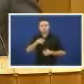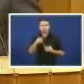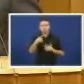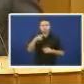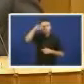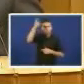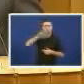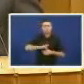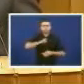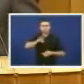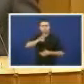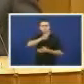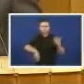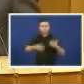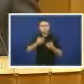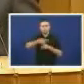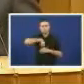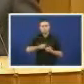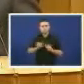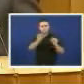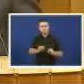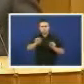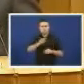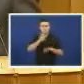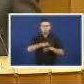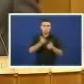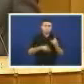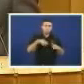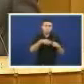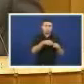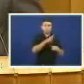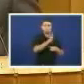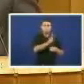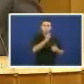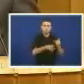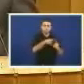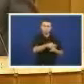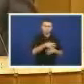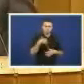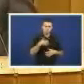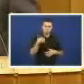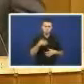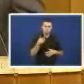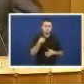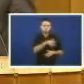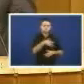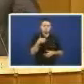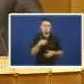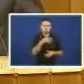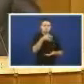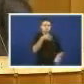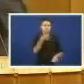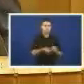convertido nunha besta negra para os diputados e diputadas do Partido Popular que o que tanto e esa mola se atendemos as